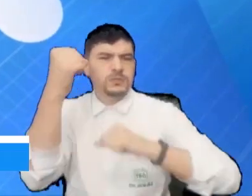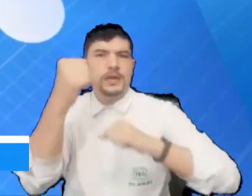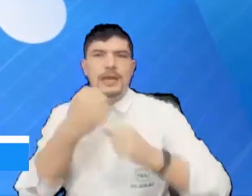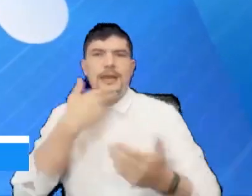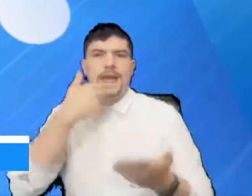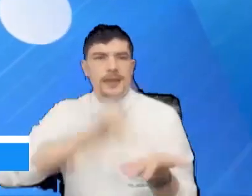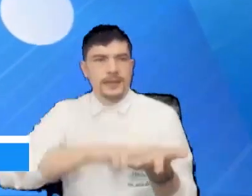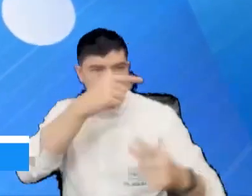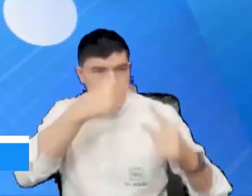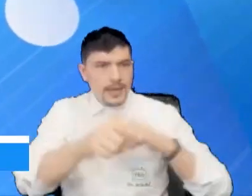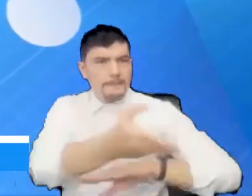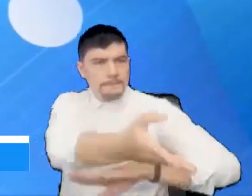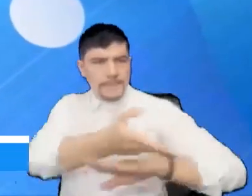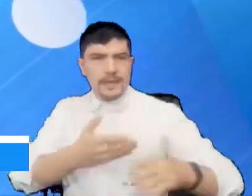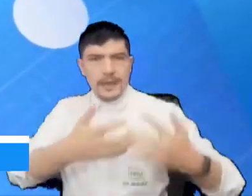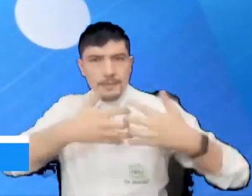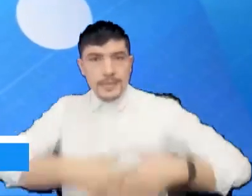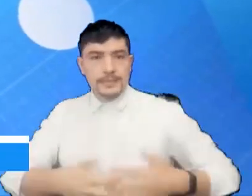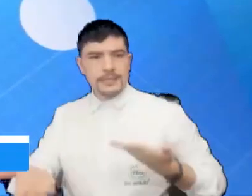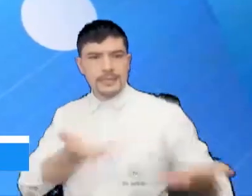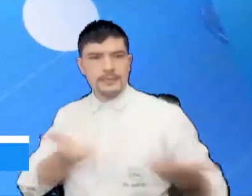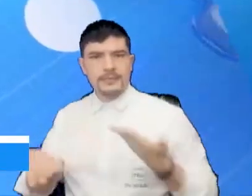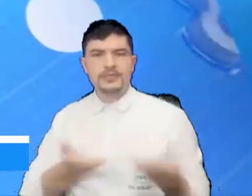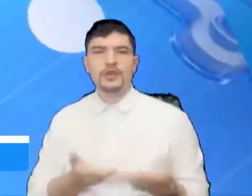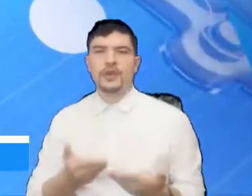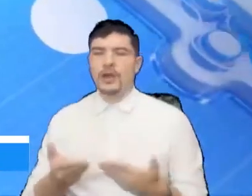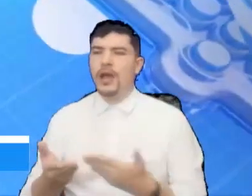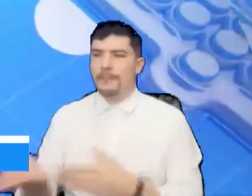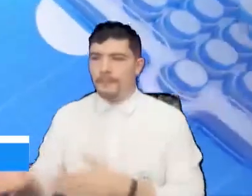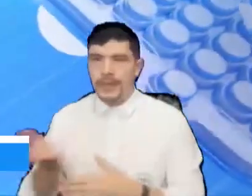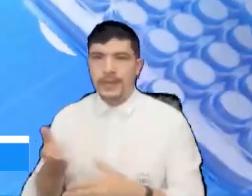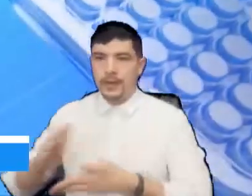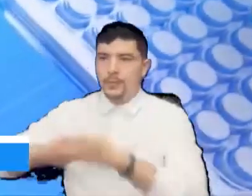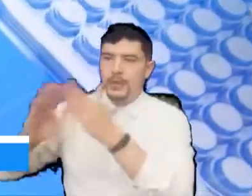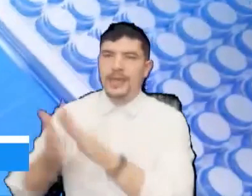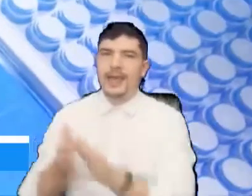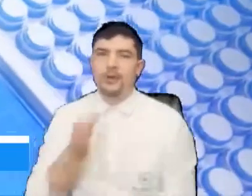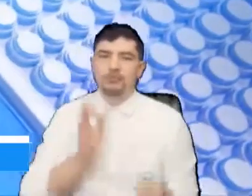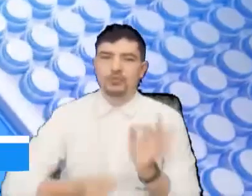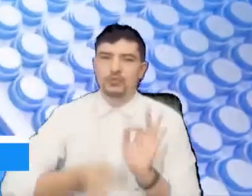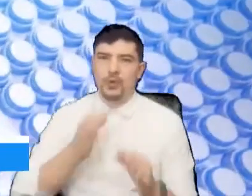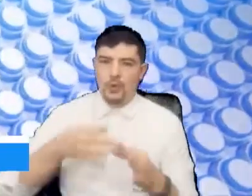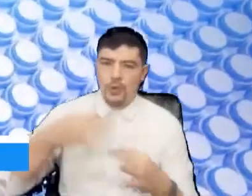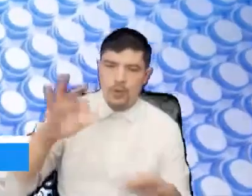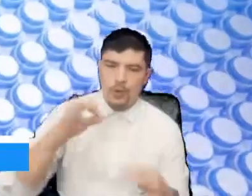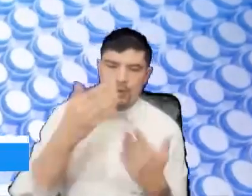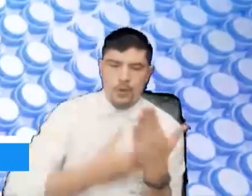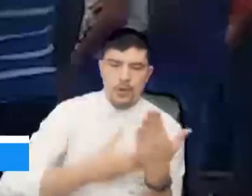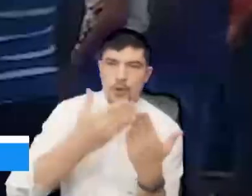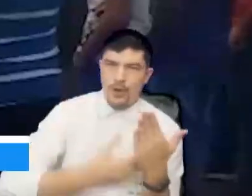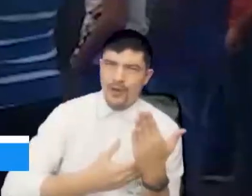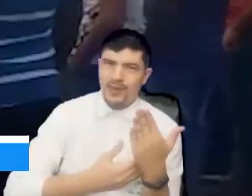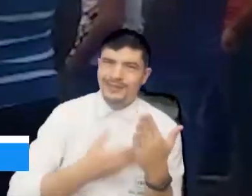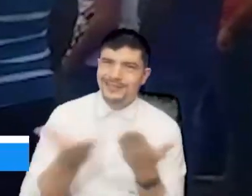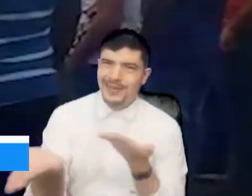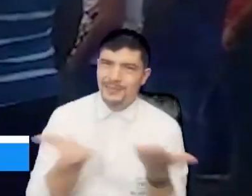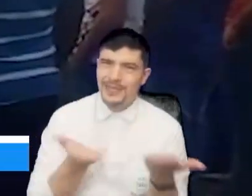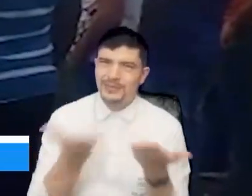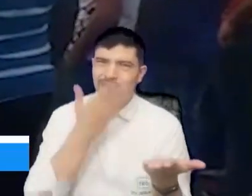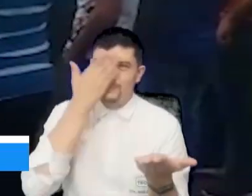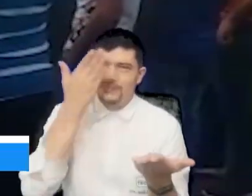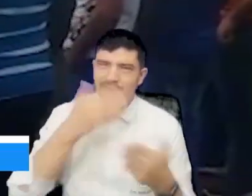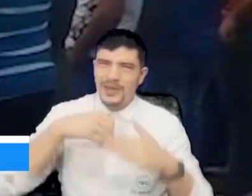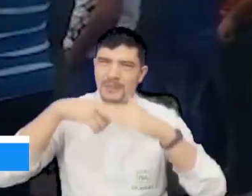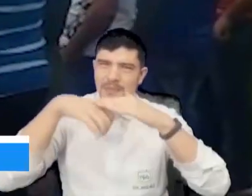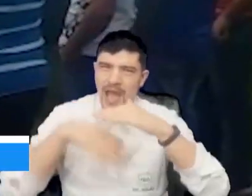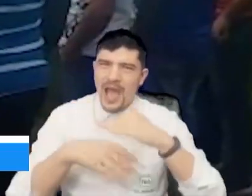Con mesas de trabajo, el personero de Puerto Wilches lidera pedido de la comunidad para buscar un cobro justo, lo que habría motivado protesta